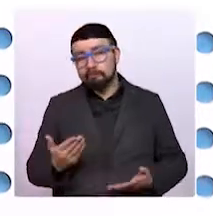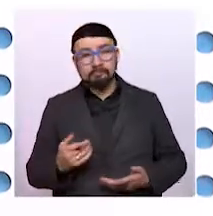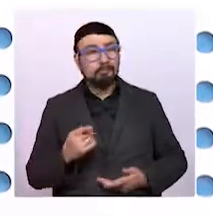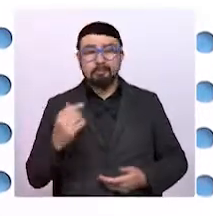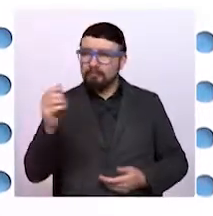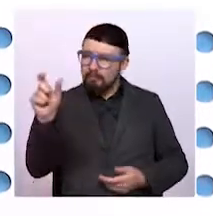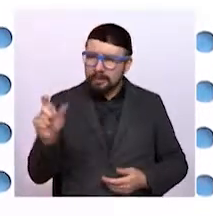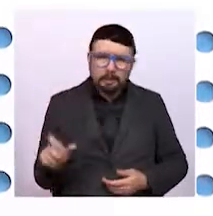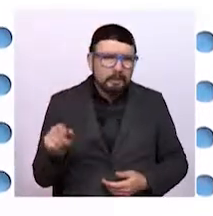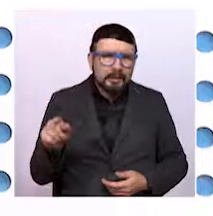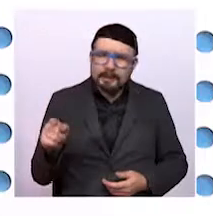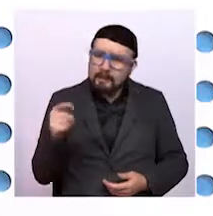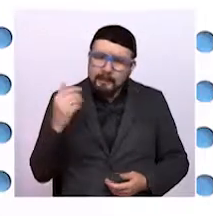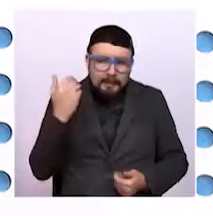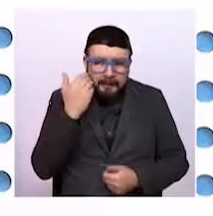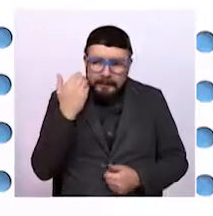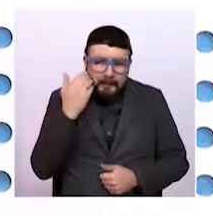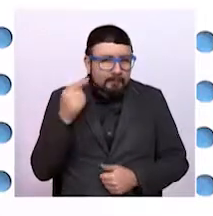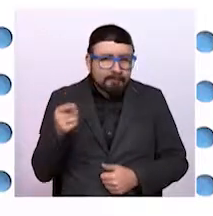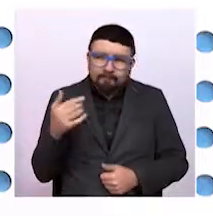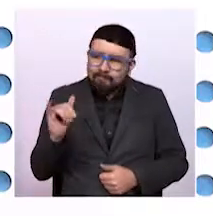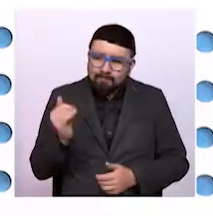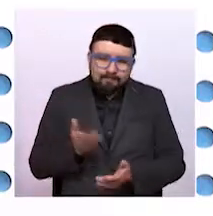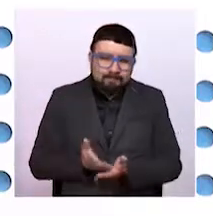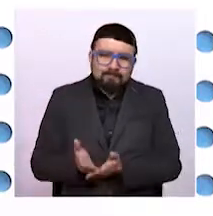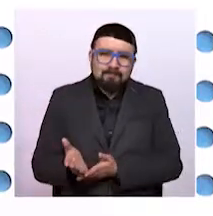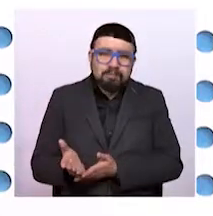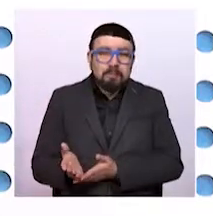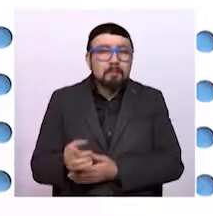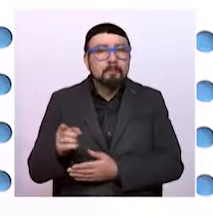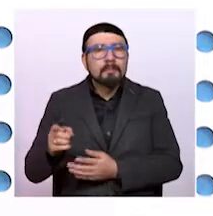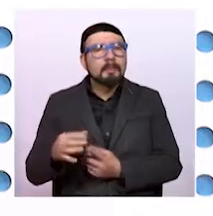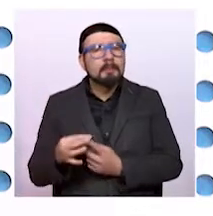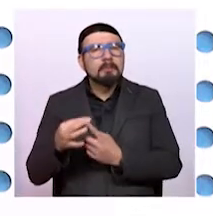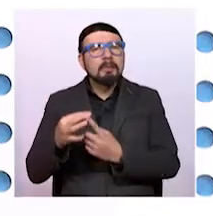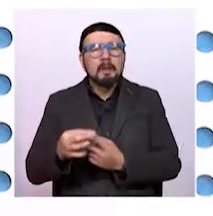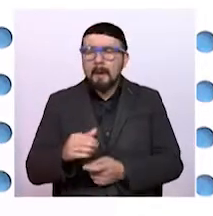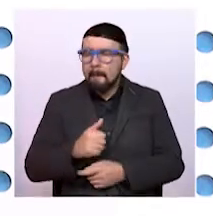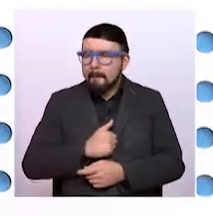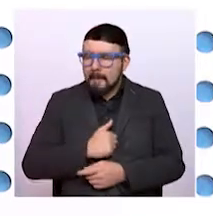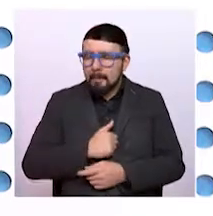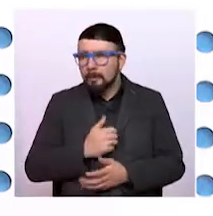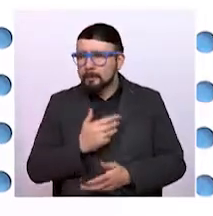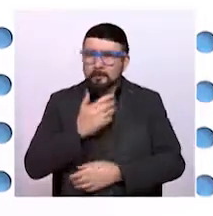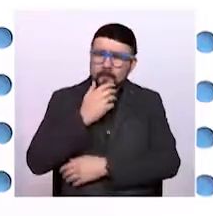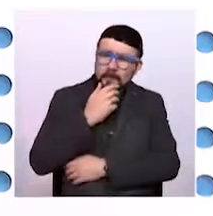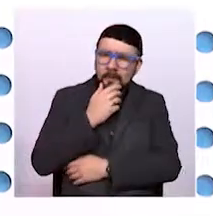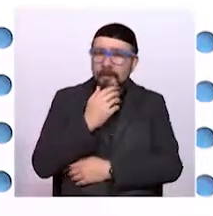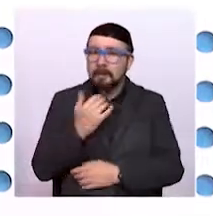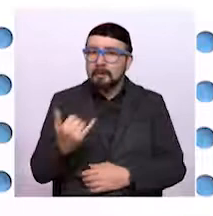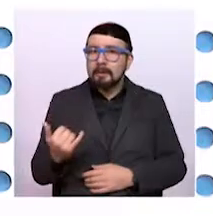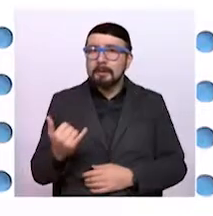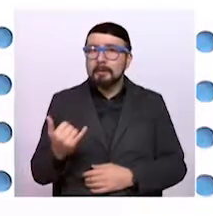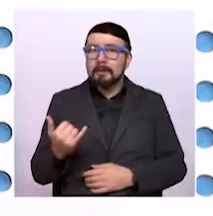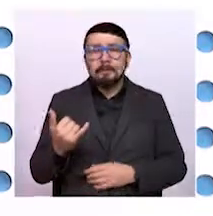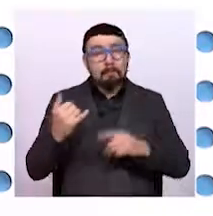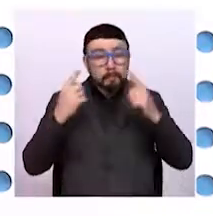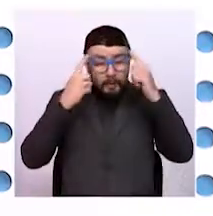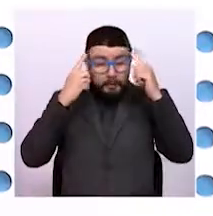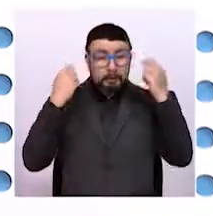tienen patologías y hay una que a mí personalmente me genera mucha preocupación